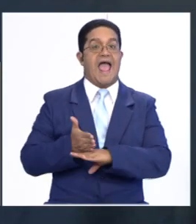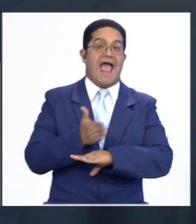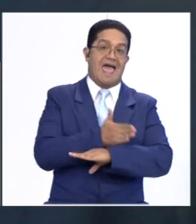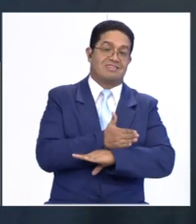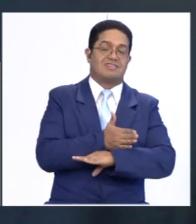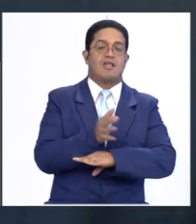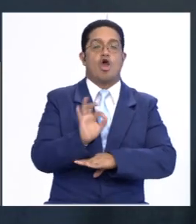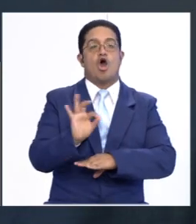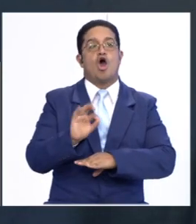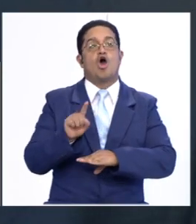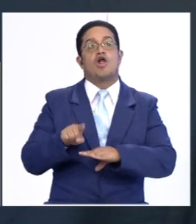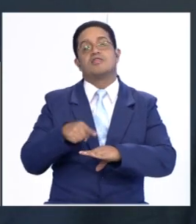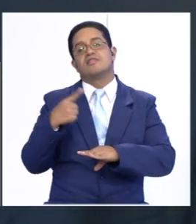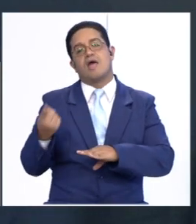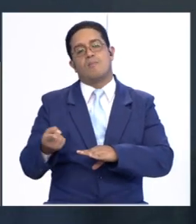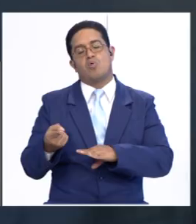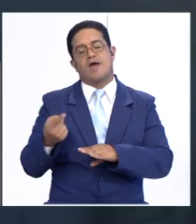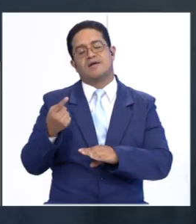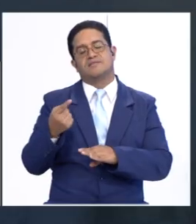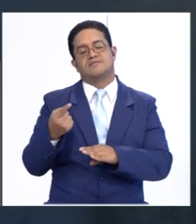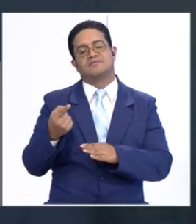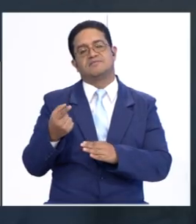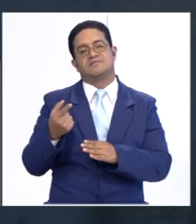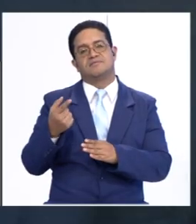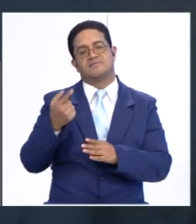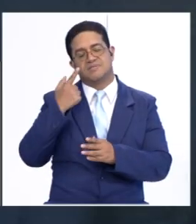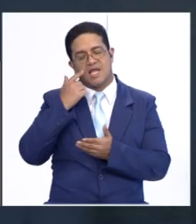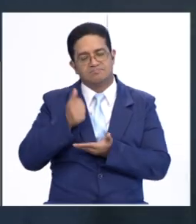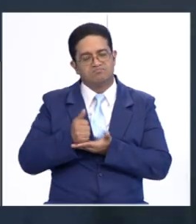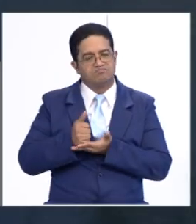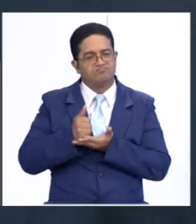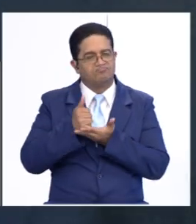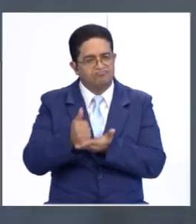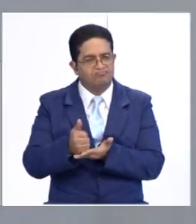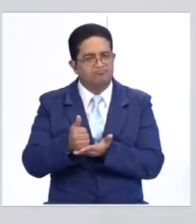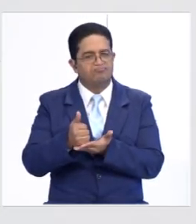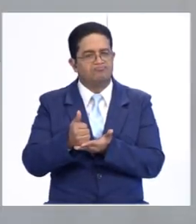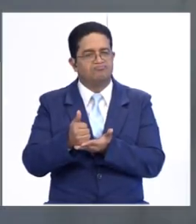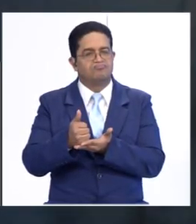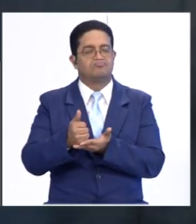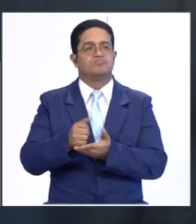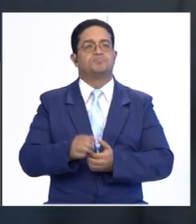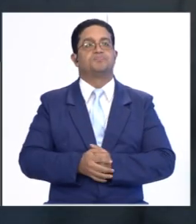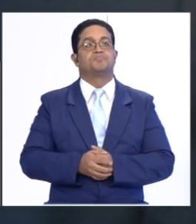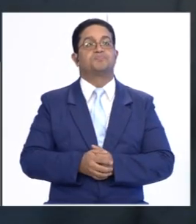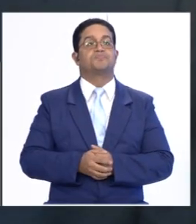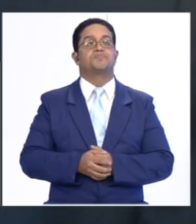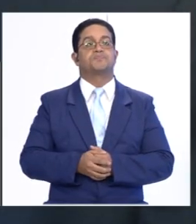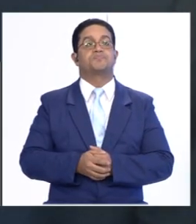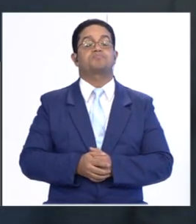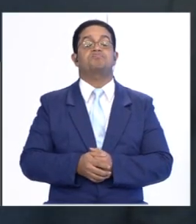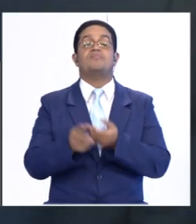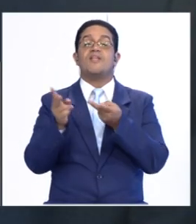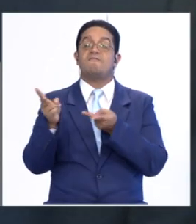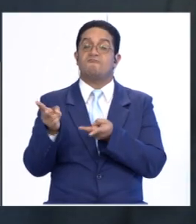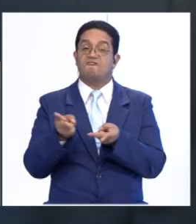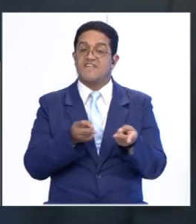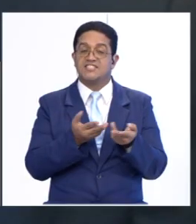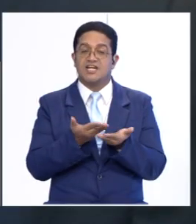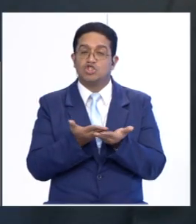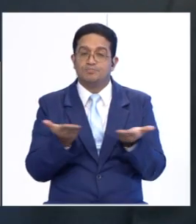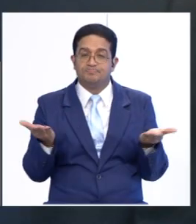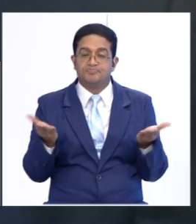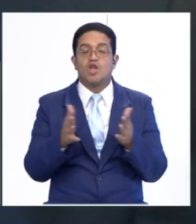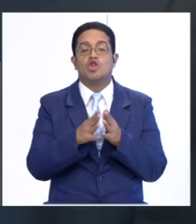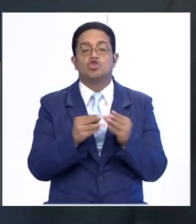después de la terapia neoadyuvante y adyuvante. La invitación a todas